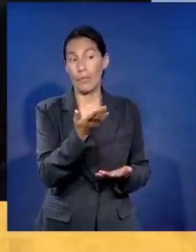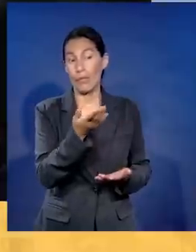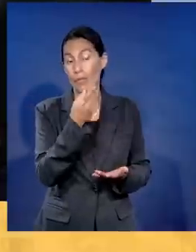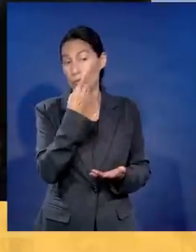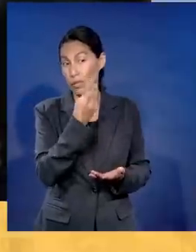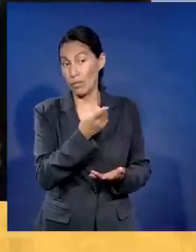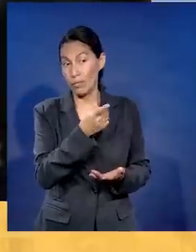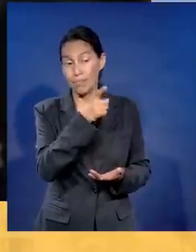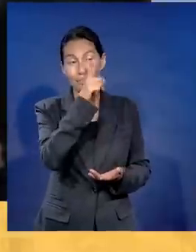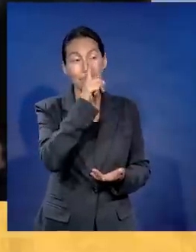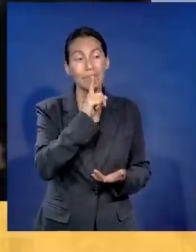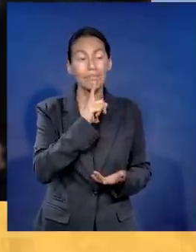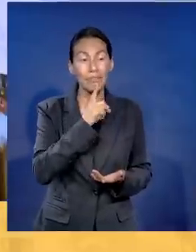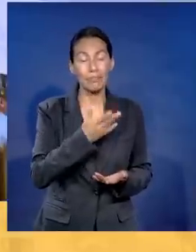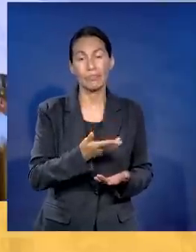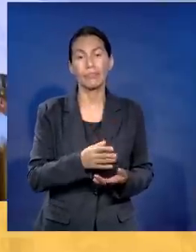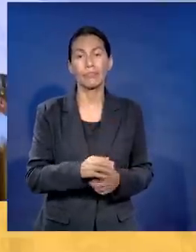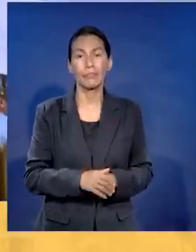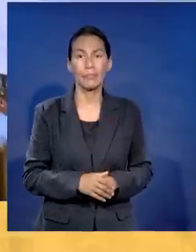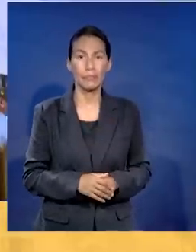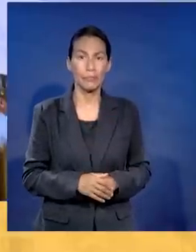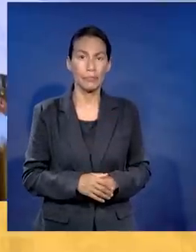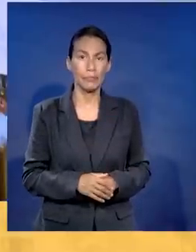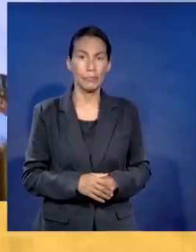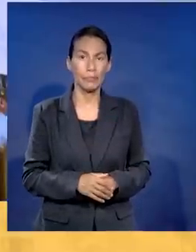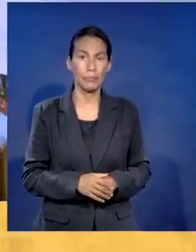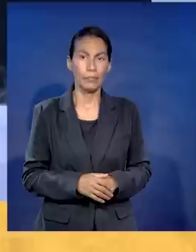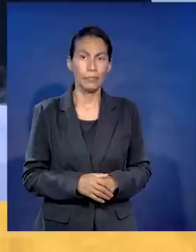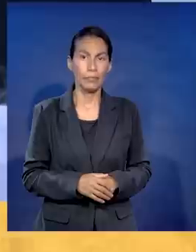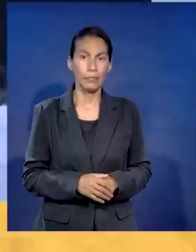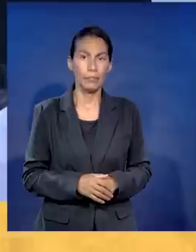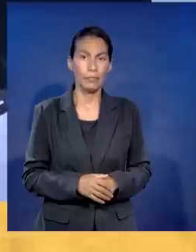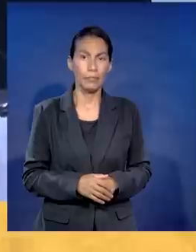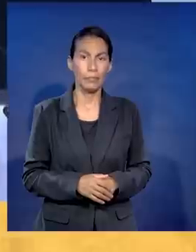Así que lo que acaba usted de predicar No es cierto